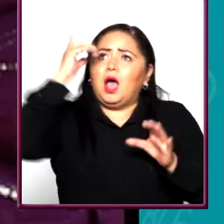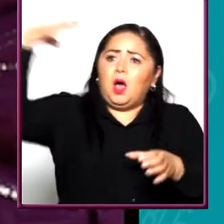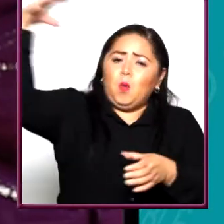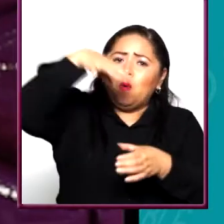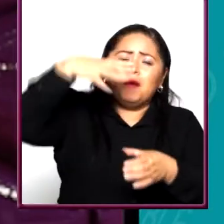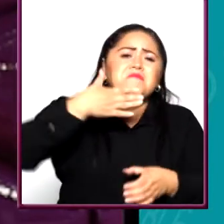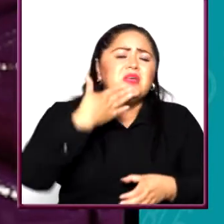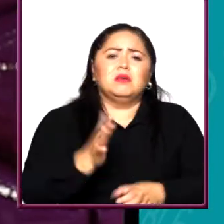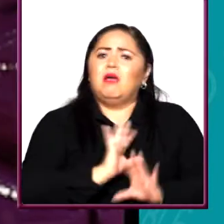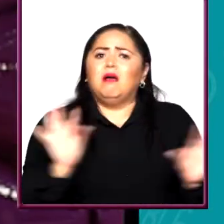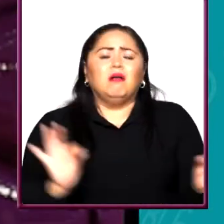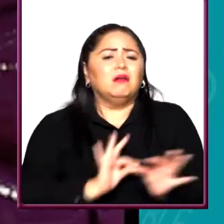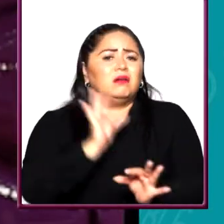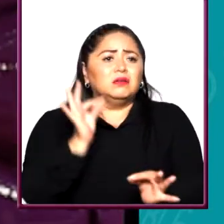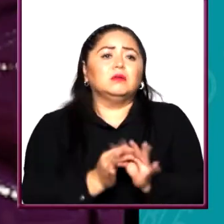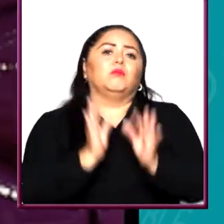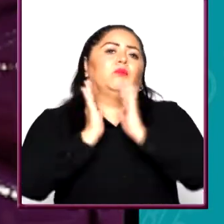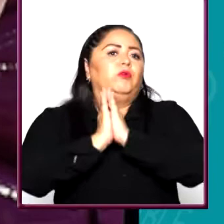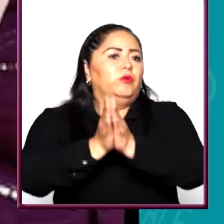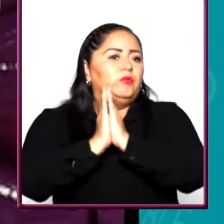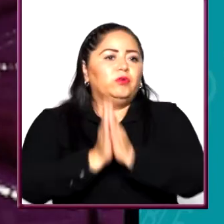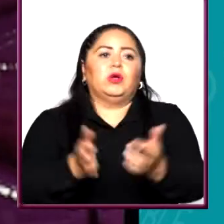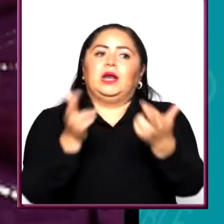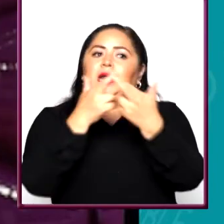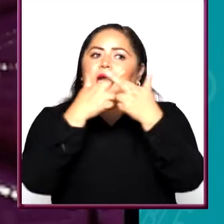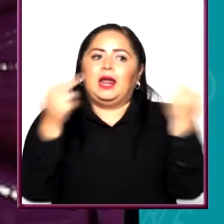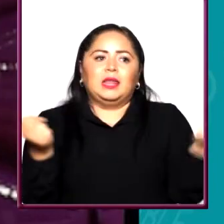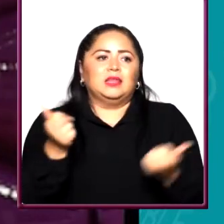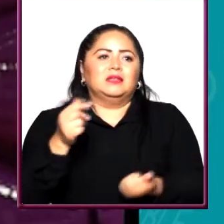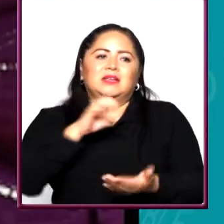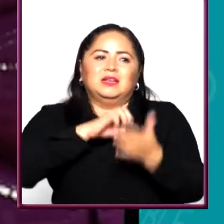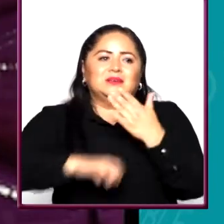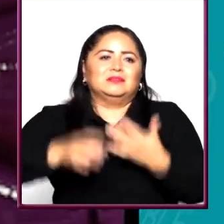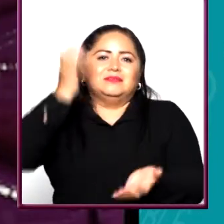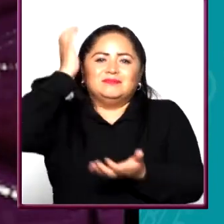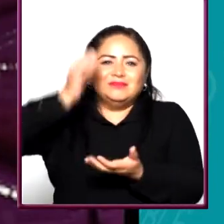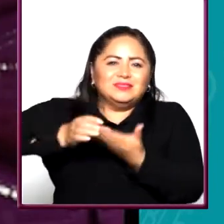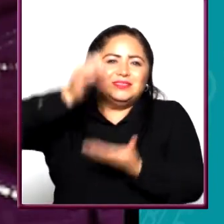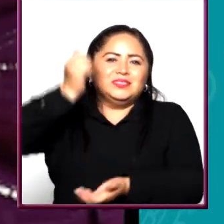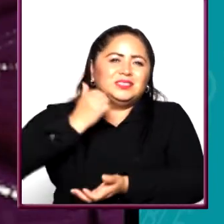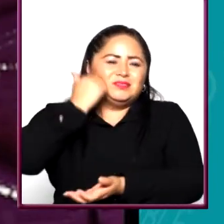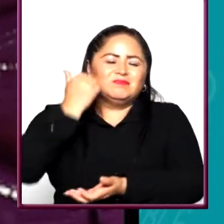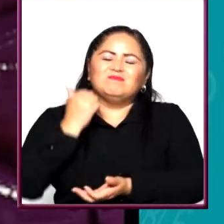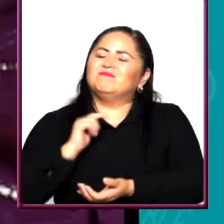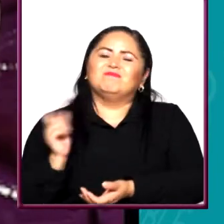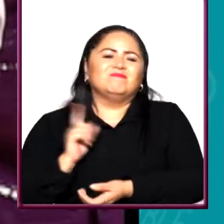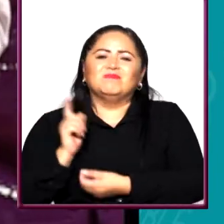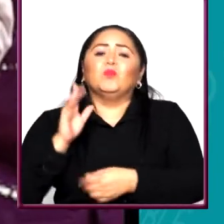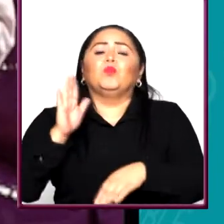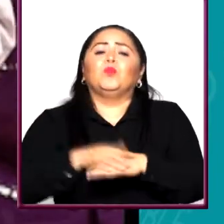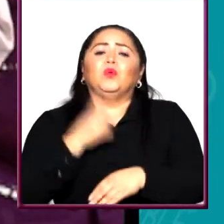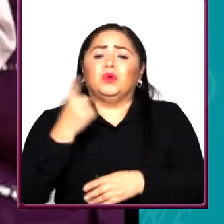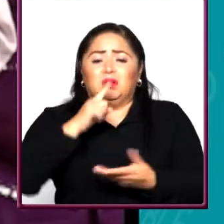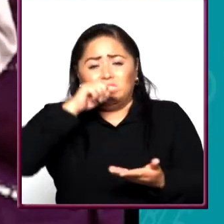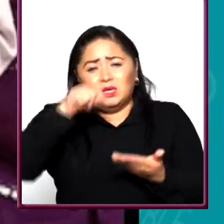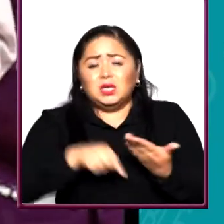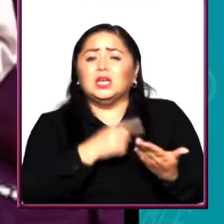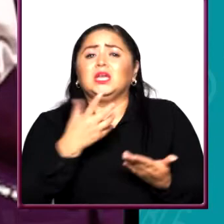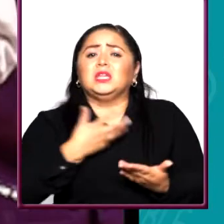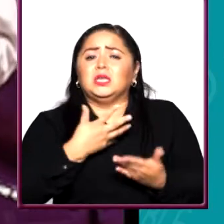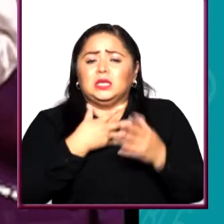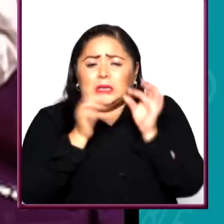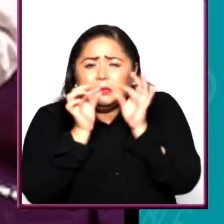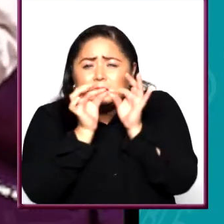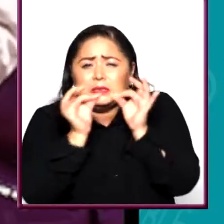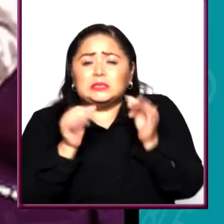enjuágate bien y listo. Y por favor, nada de hacerte una de esas duchas vaginales. Porque aunque no lo creas, en tu vagina viven